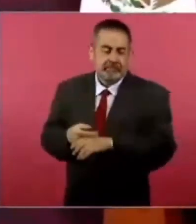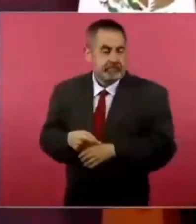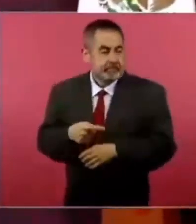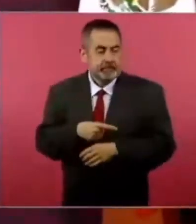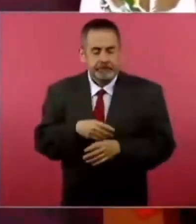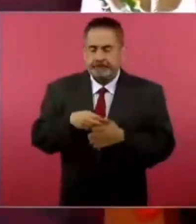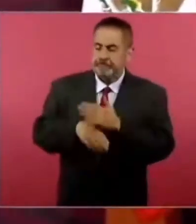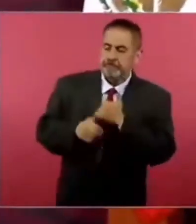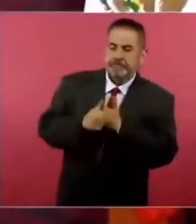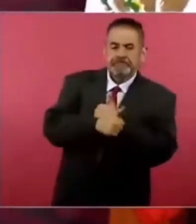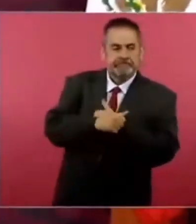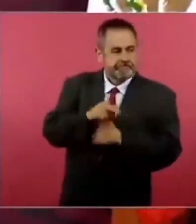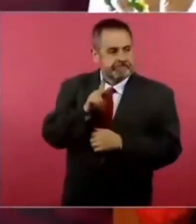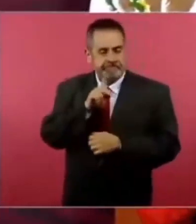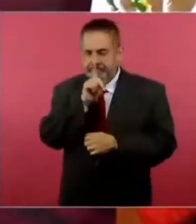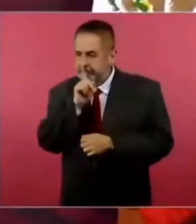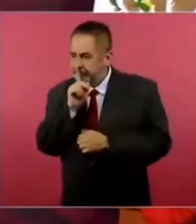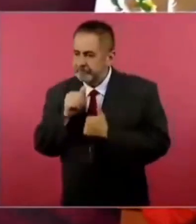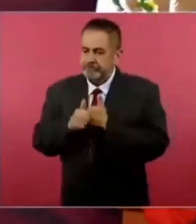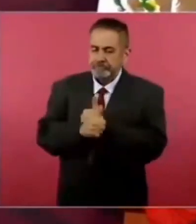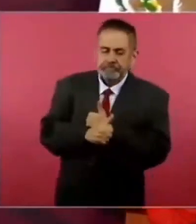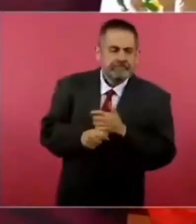ocultan.